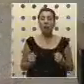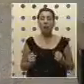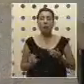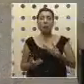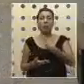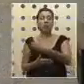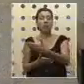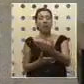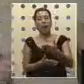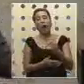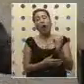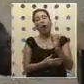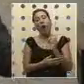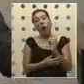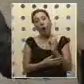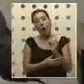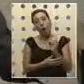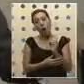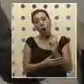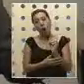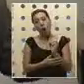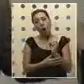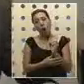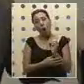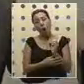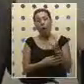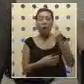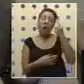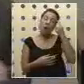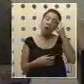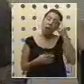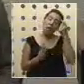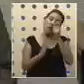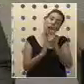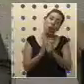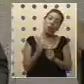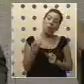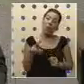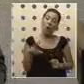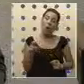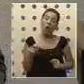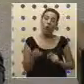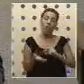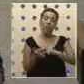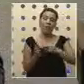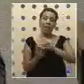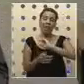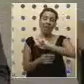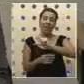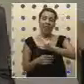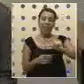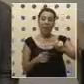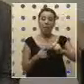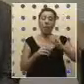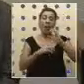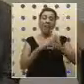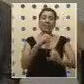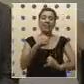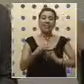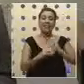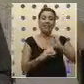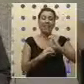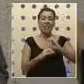repartir. O bien la presunción de que los bonos se distribuyen en función de los ciclos